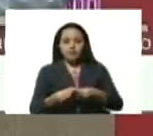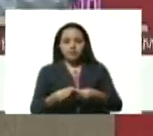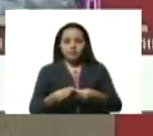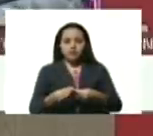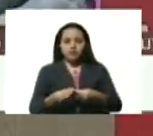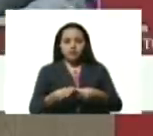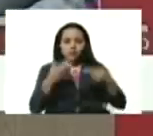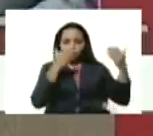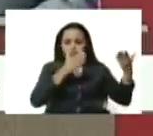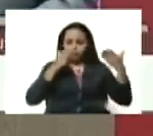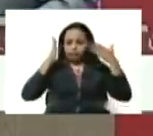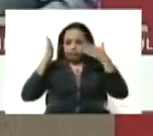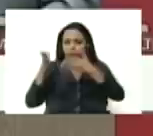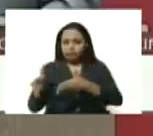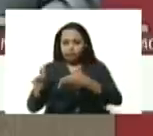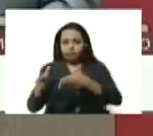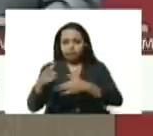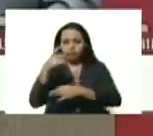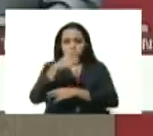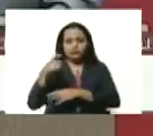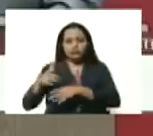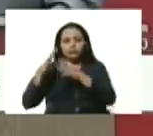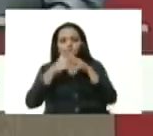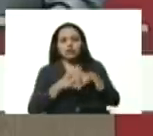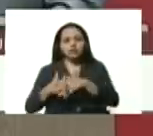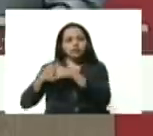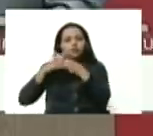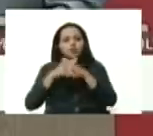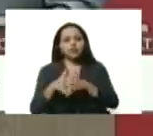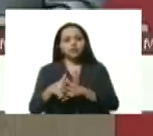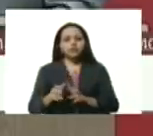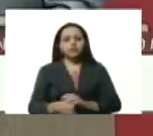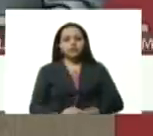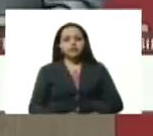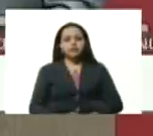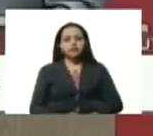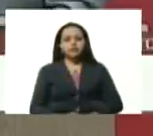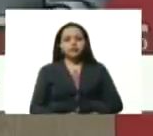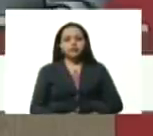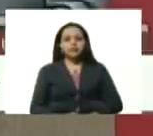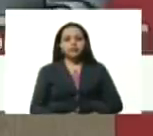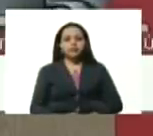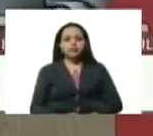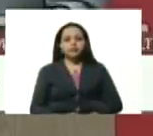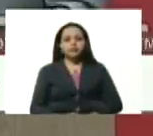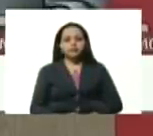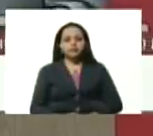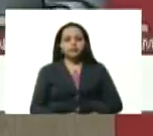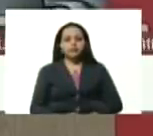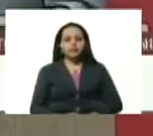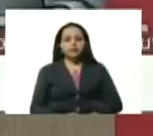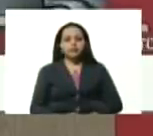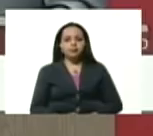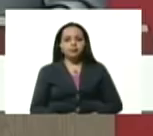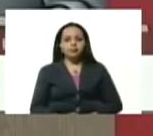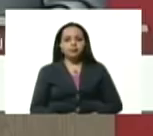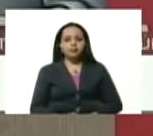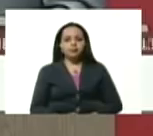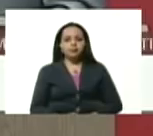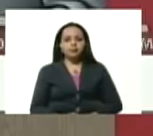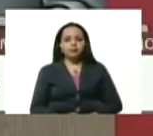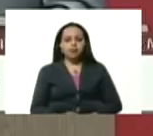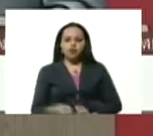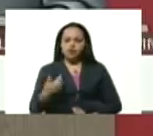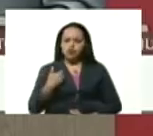directas de Elliot Abrams del Departamento de Estado de los Estados Unidos de Norteamérica. Yo